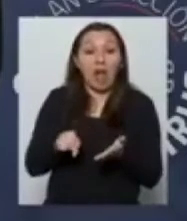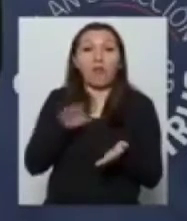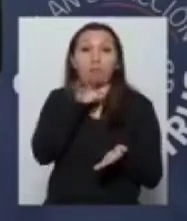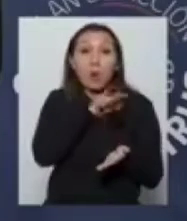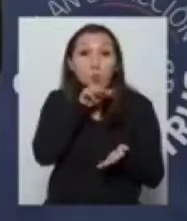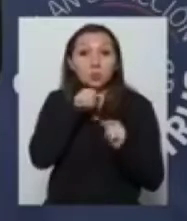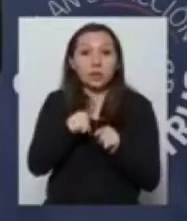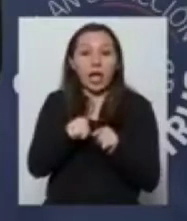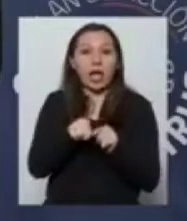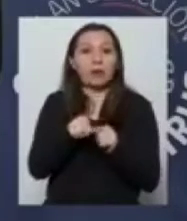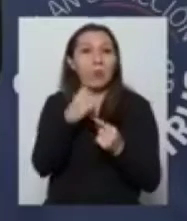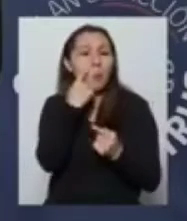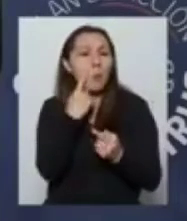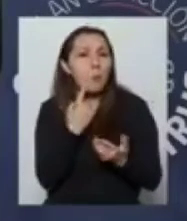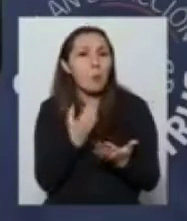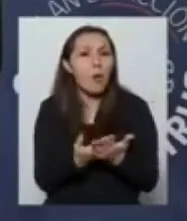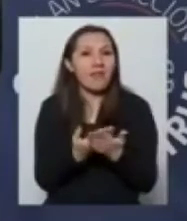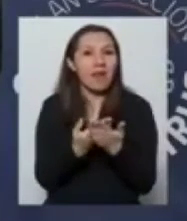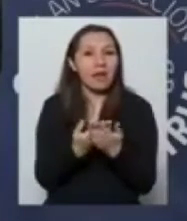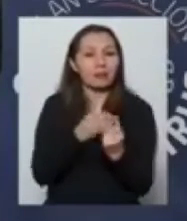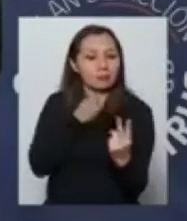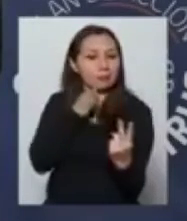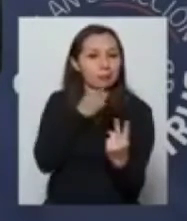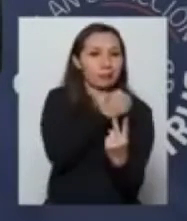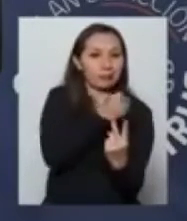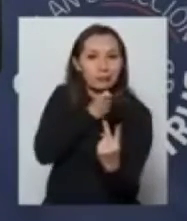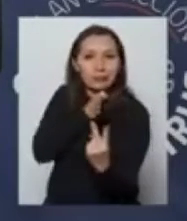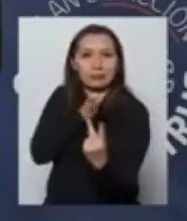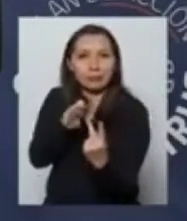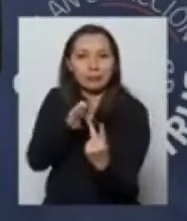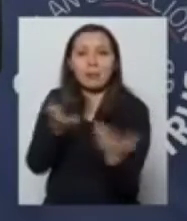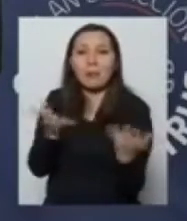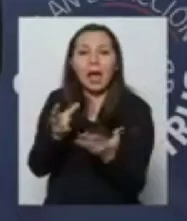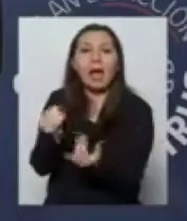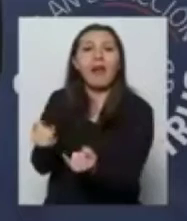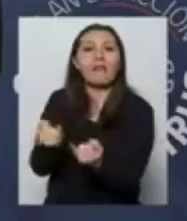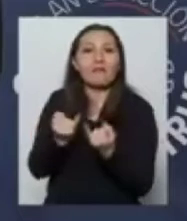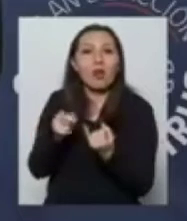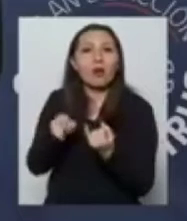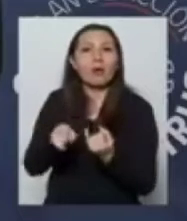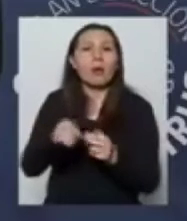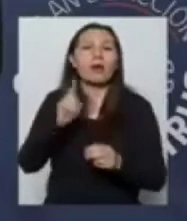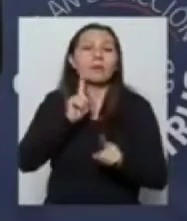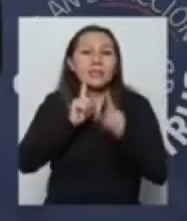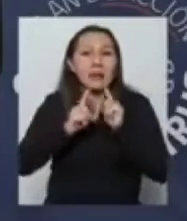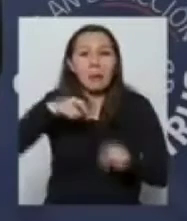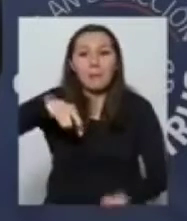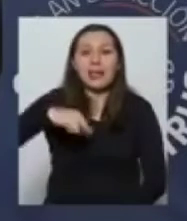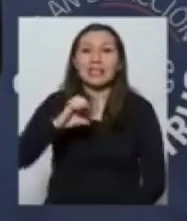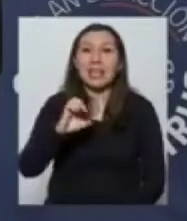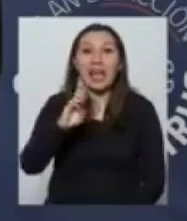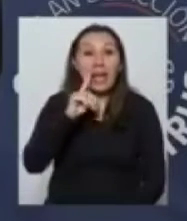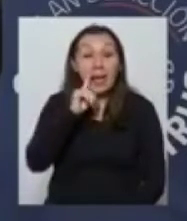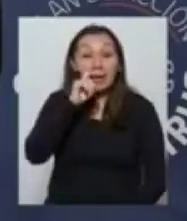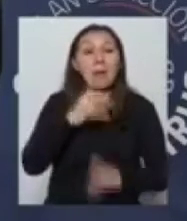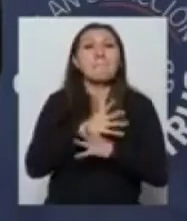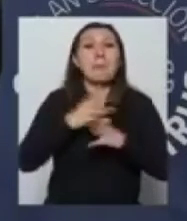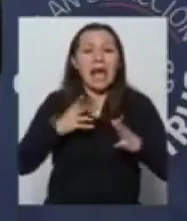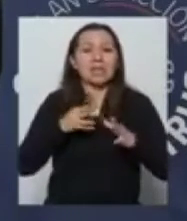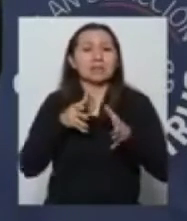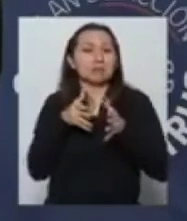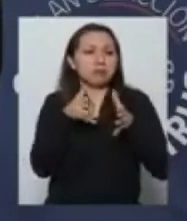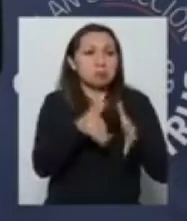utilizar este testeo para tomar exámenes de PCR cada vez más a